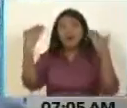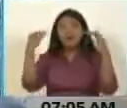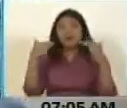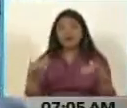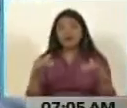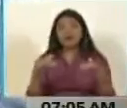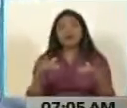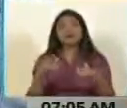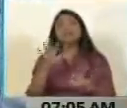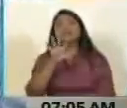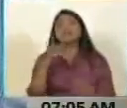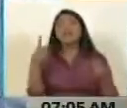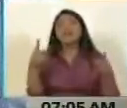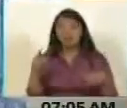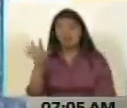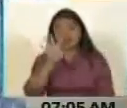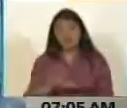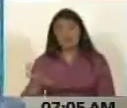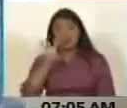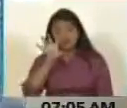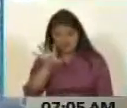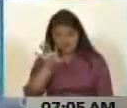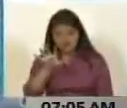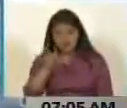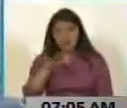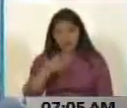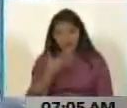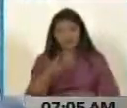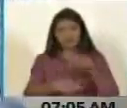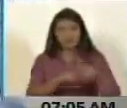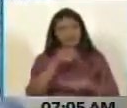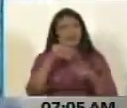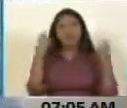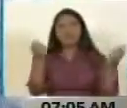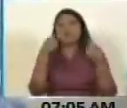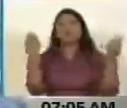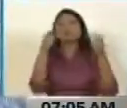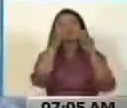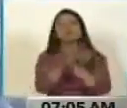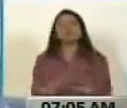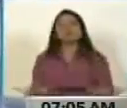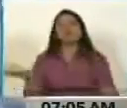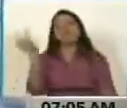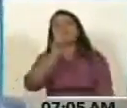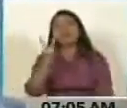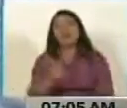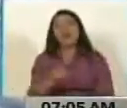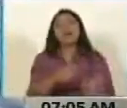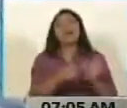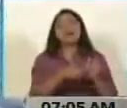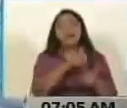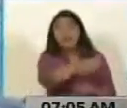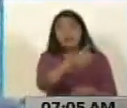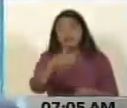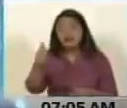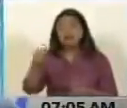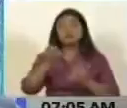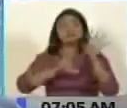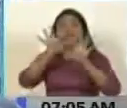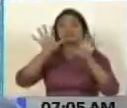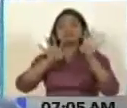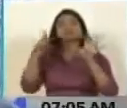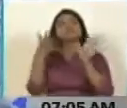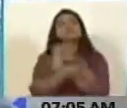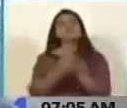hacen en el país, porque eso nos va a permitir a nosotros poder calendarizar la música a nivel nacional y poder presentar en los festivales de música en el exterior